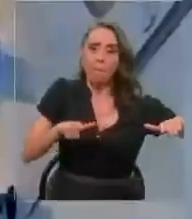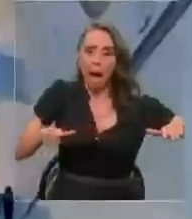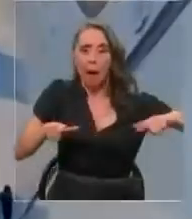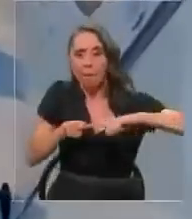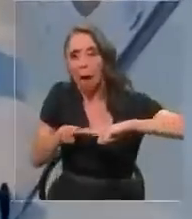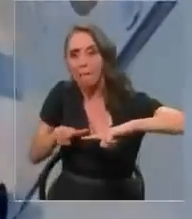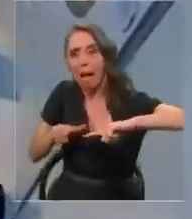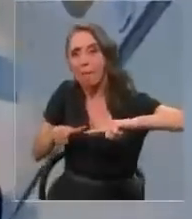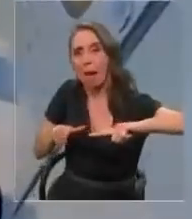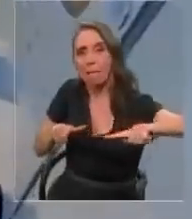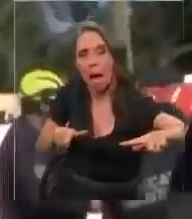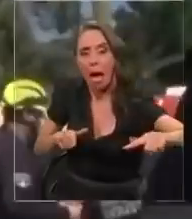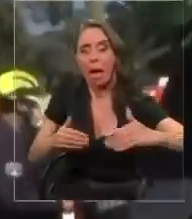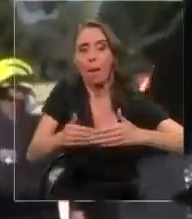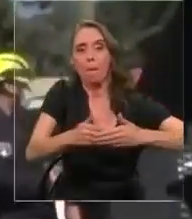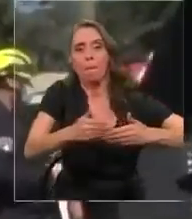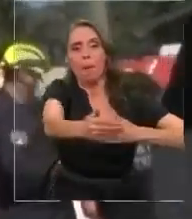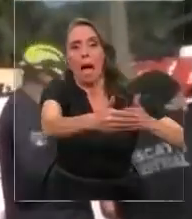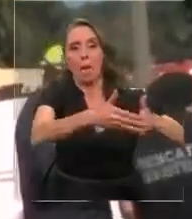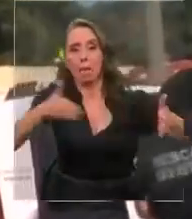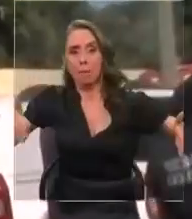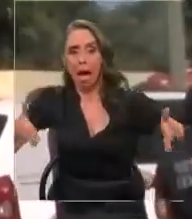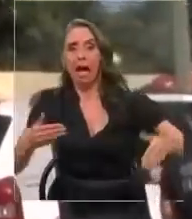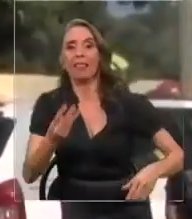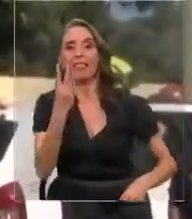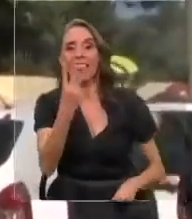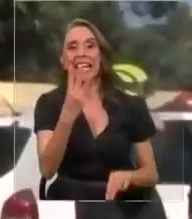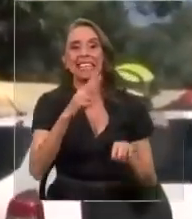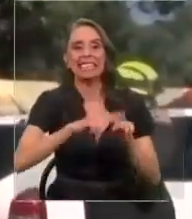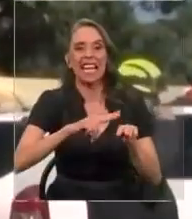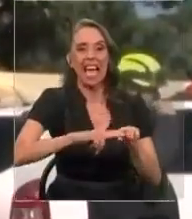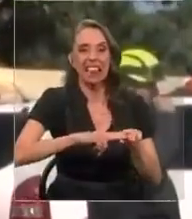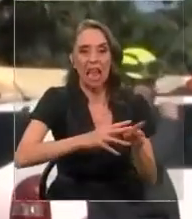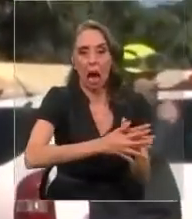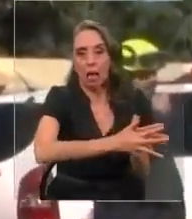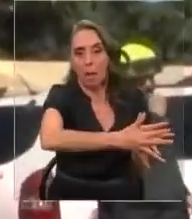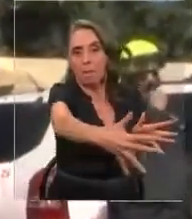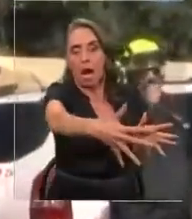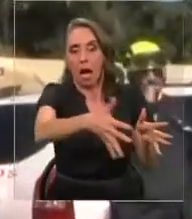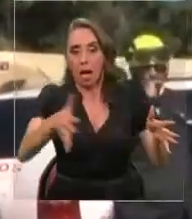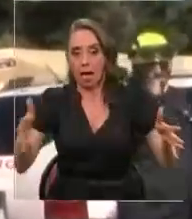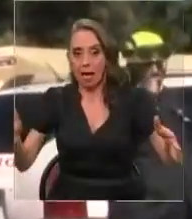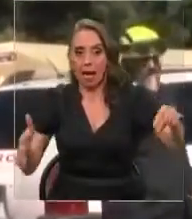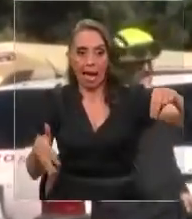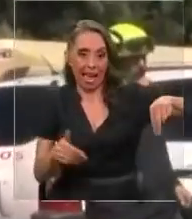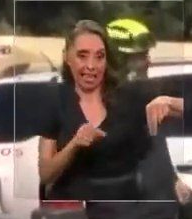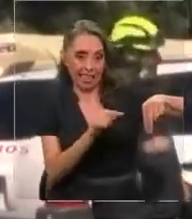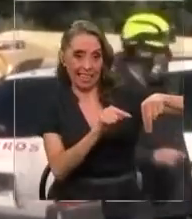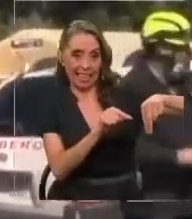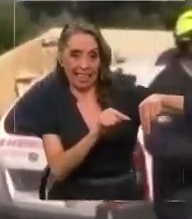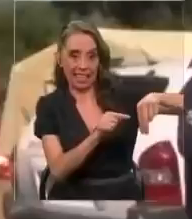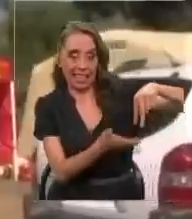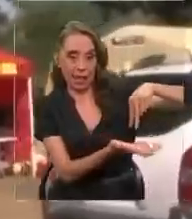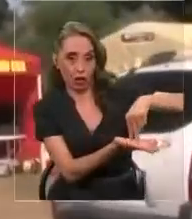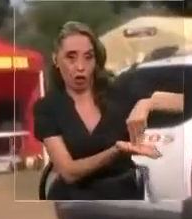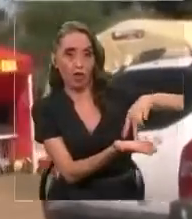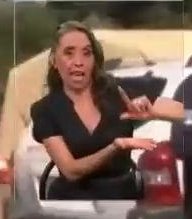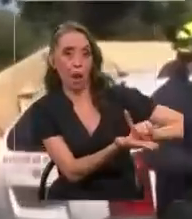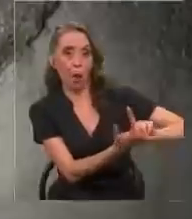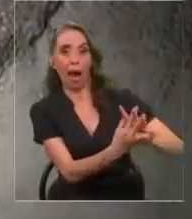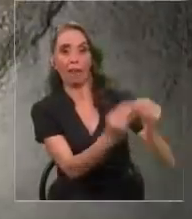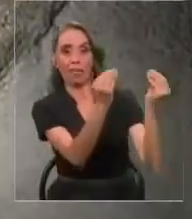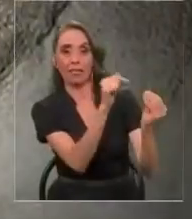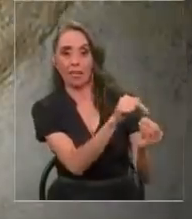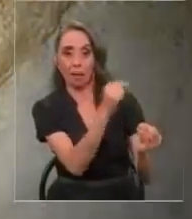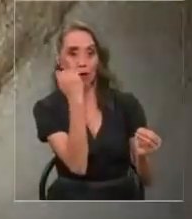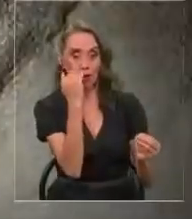incrementando. Se amplió a 3 hectáreas aproximadamente del sector donde al principio se marcó el lugar donde el niño